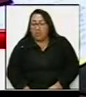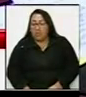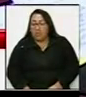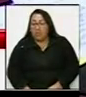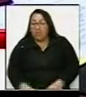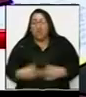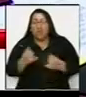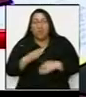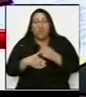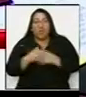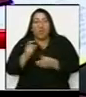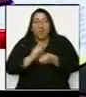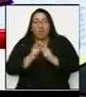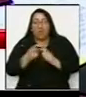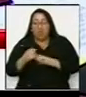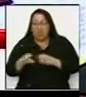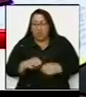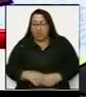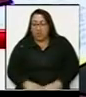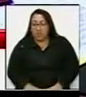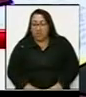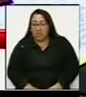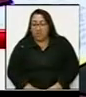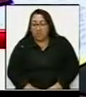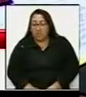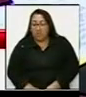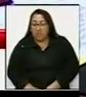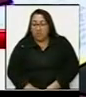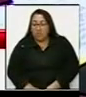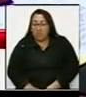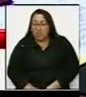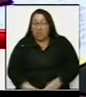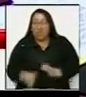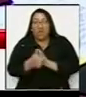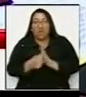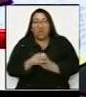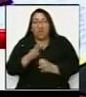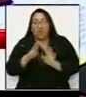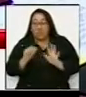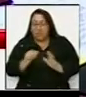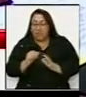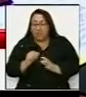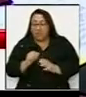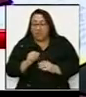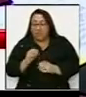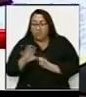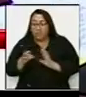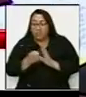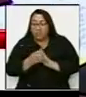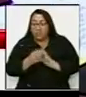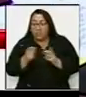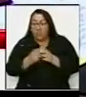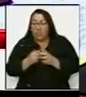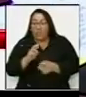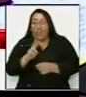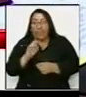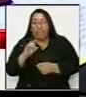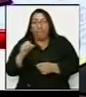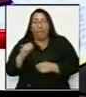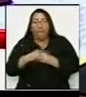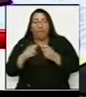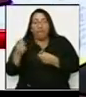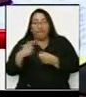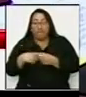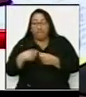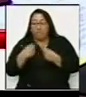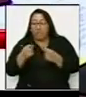los cambios que se han realizado al dictamen. En el artículo 26 estamos incorporando, congresista Vergara, a los postulantes se